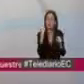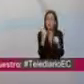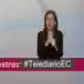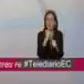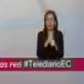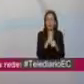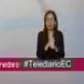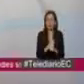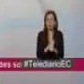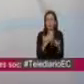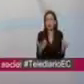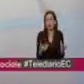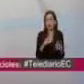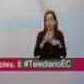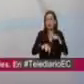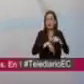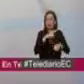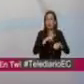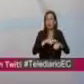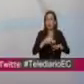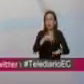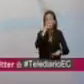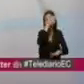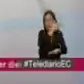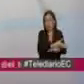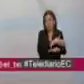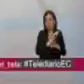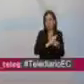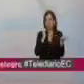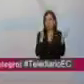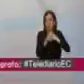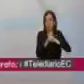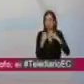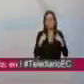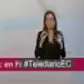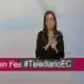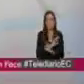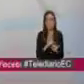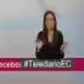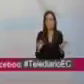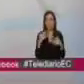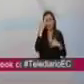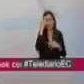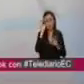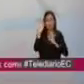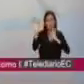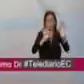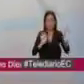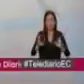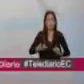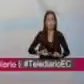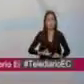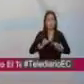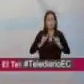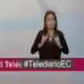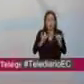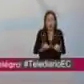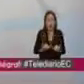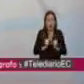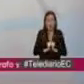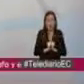entenderlo o sea la normalidad que vivimos probablemente no regrese porque vamos a tener que vivir con este virus entonces esta nueva normalidad